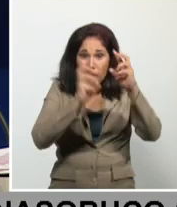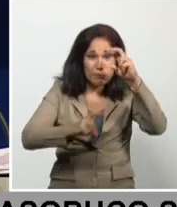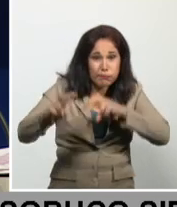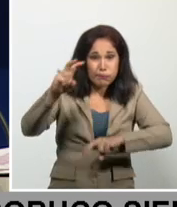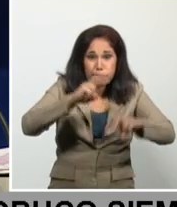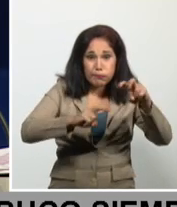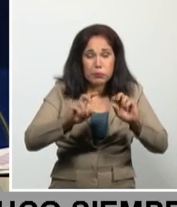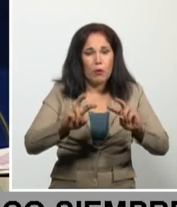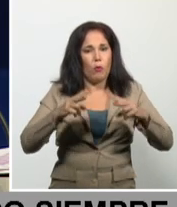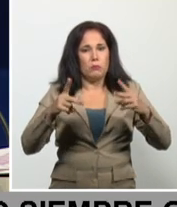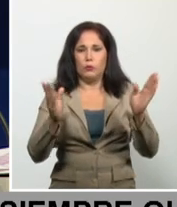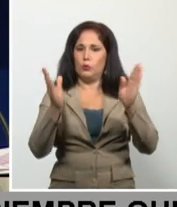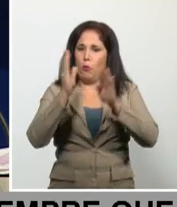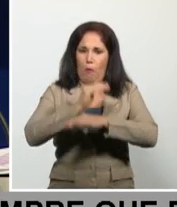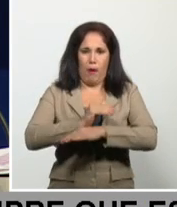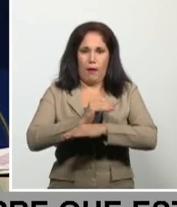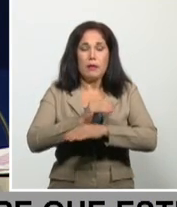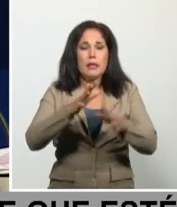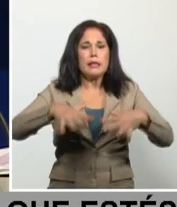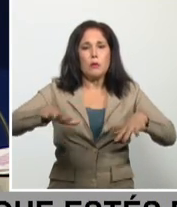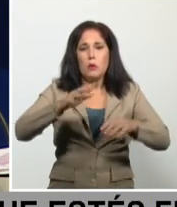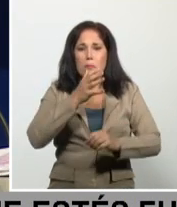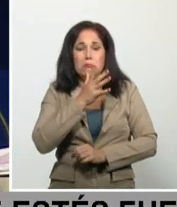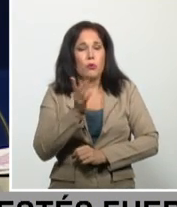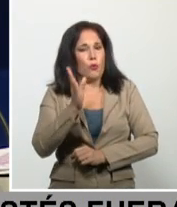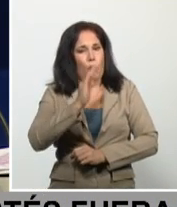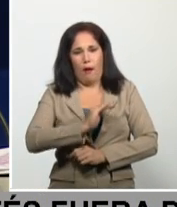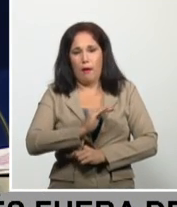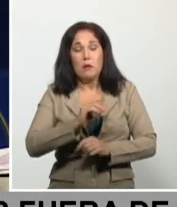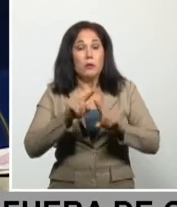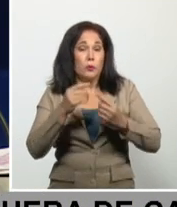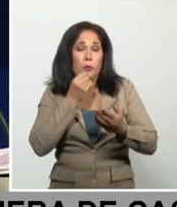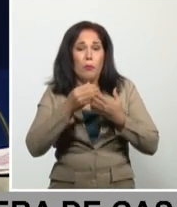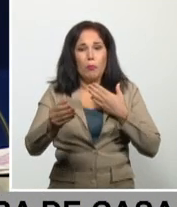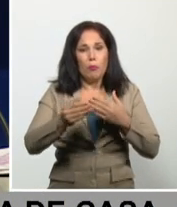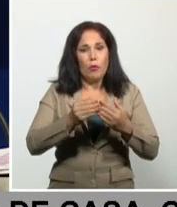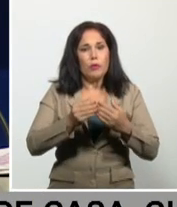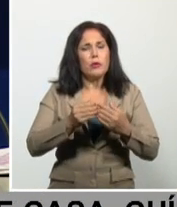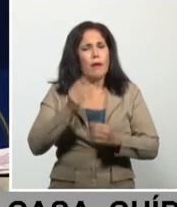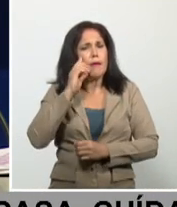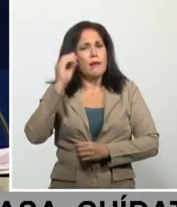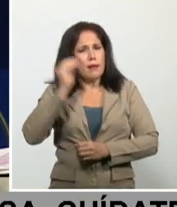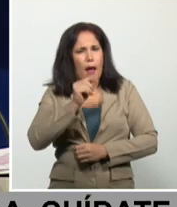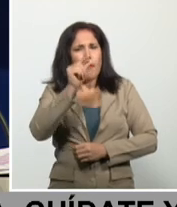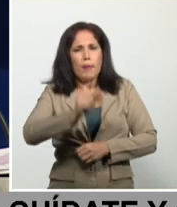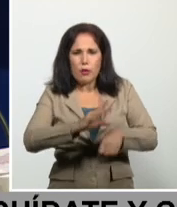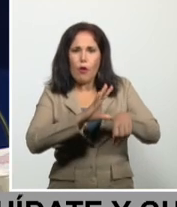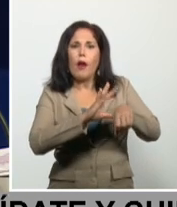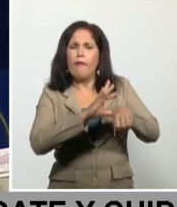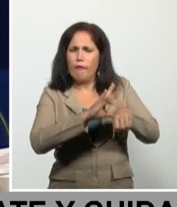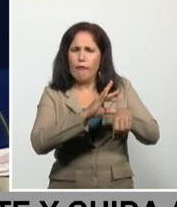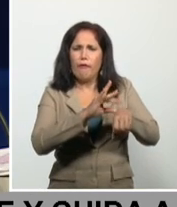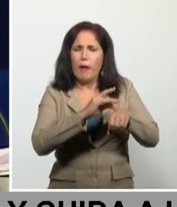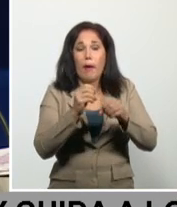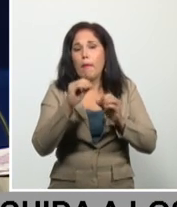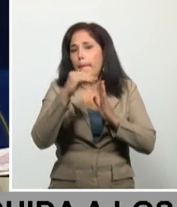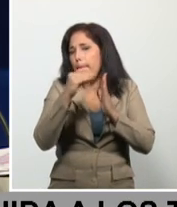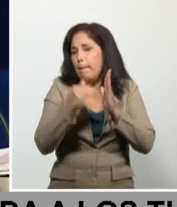más reportes de situaciones similares, a pesar del número de miles y ya de